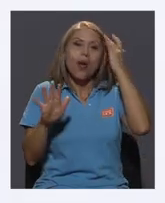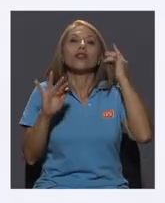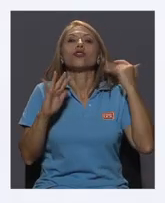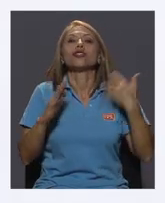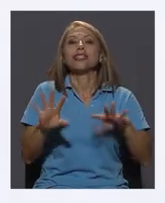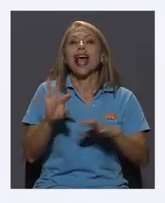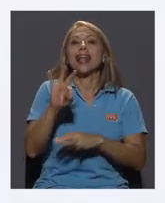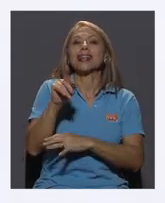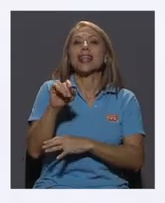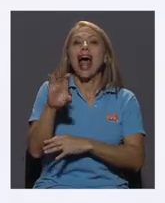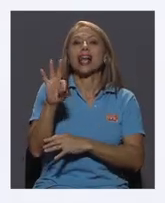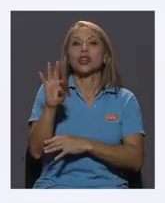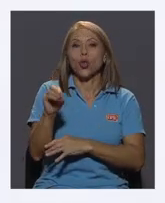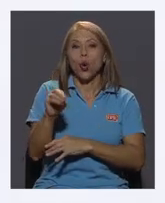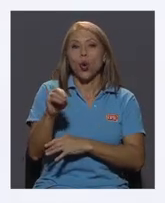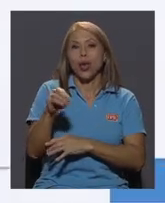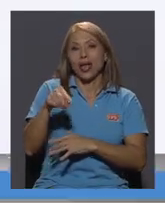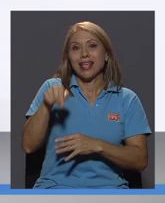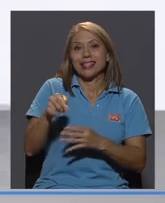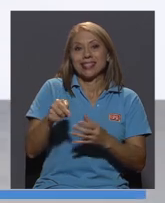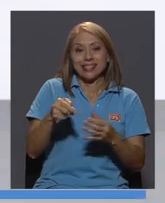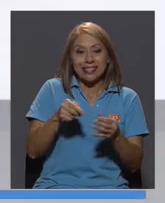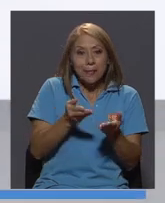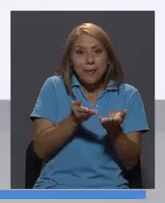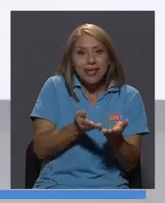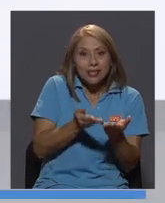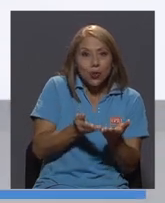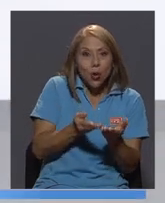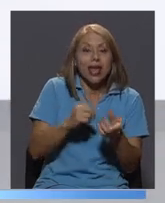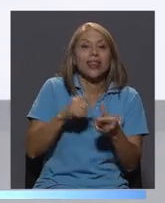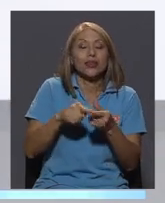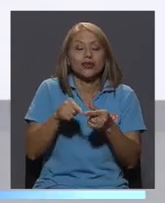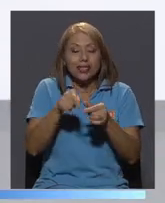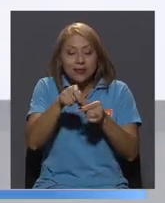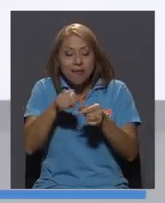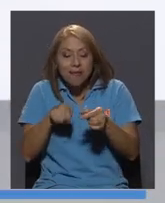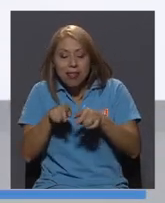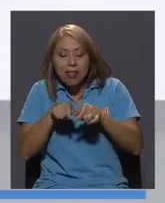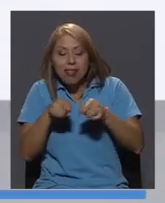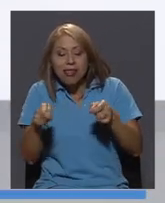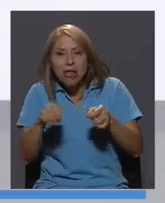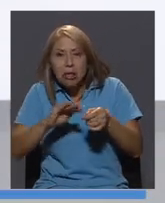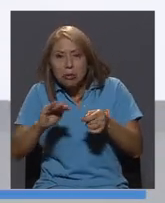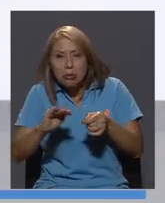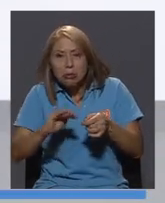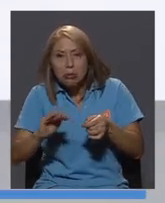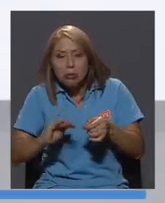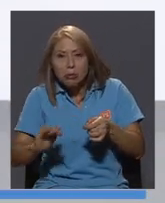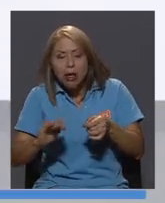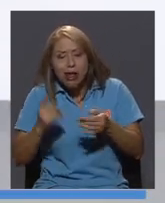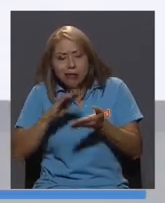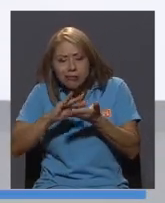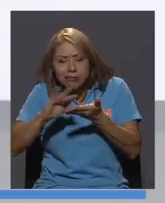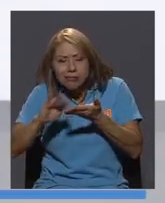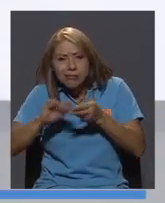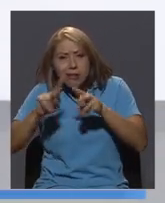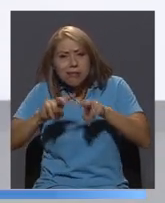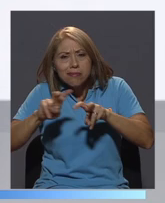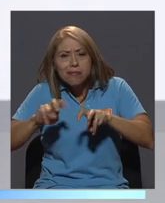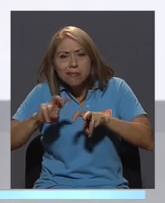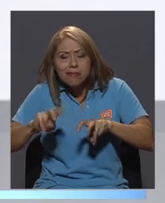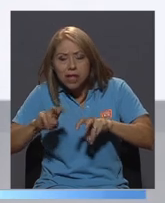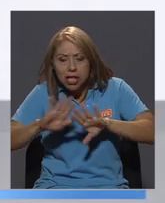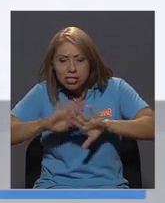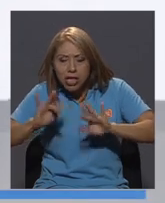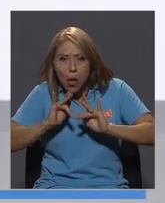procedió a abrir el tracto y realizar lavados para extraer toda la materia que se encontraba adentro una vez realizados estos lavados el